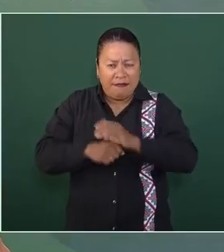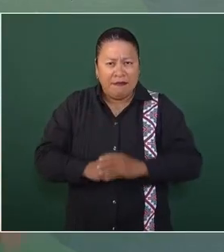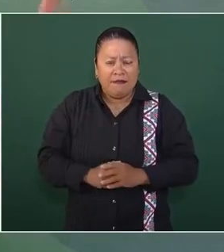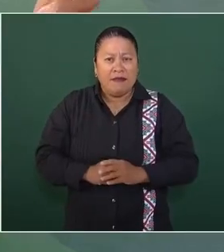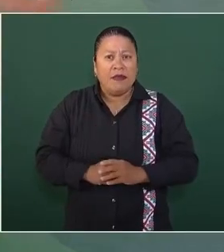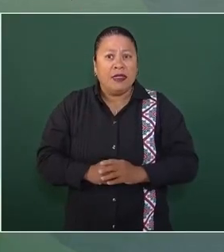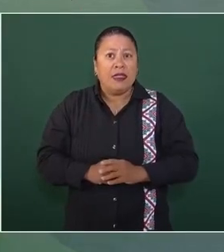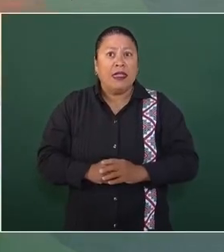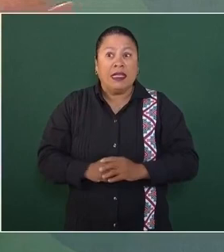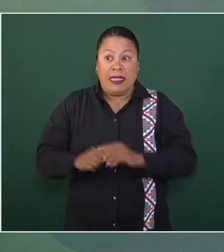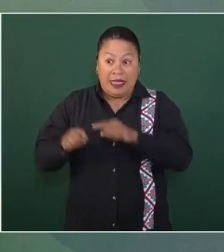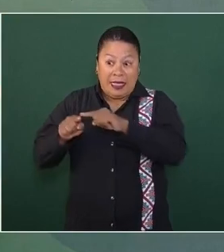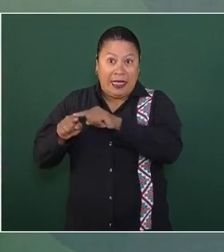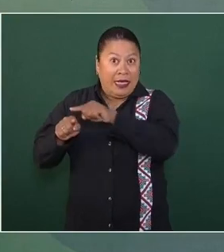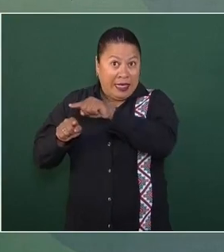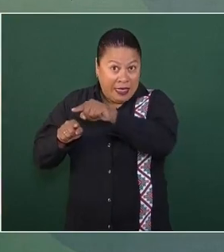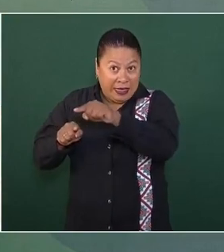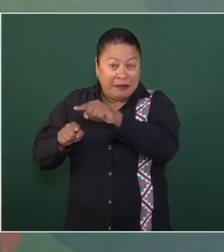y por el canal